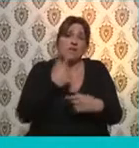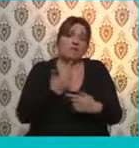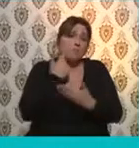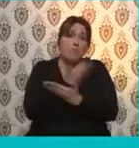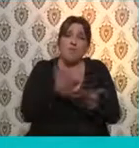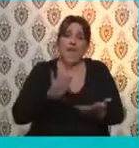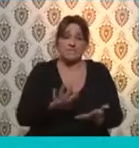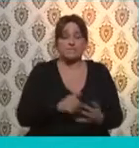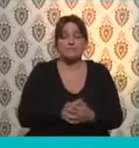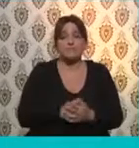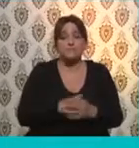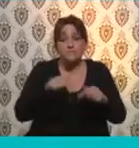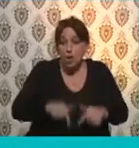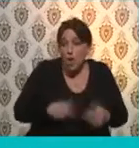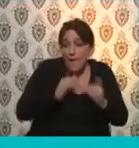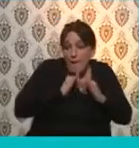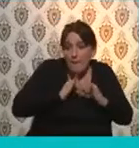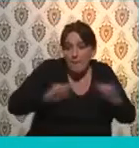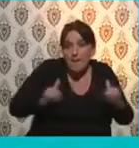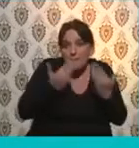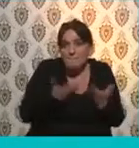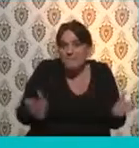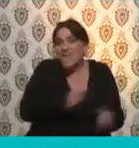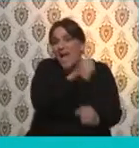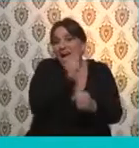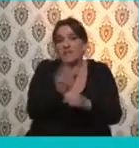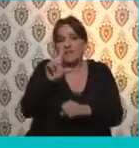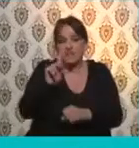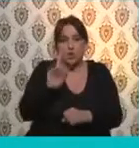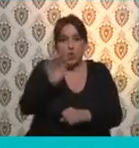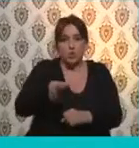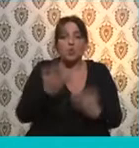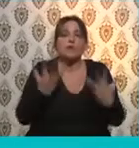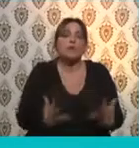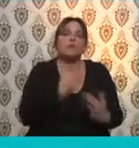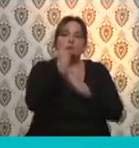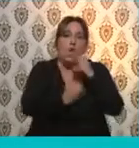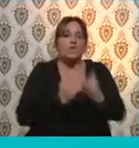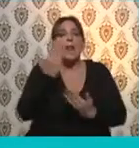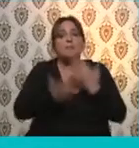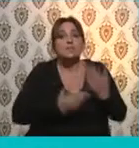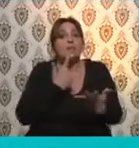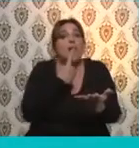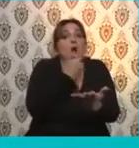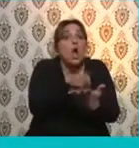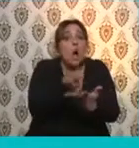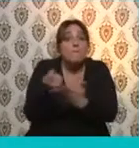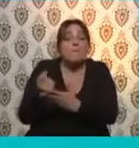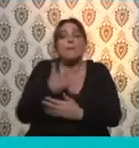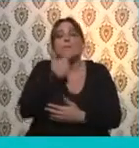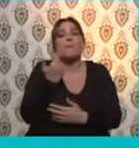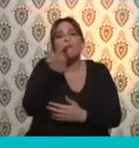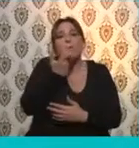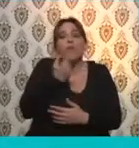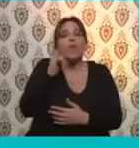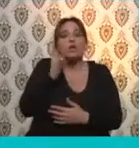campaña. La campaña va a estar activa desde hoy hasta el 31 de octubre. Y lo otro que también queremos comunicarle a la gente es que comprando postres y yogures de la marca SER